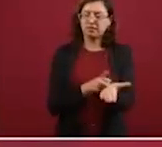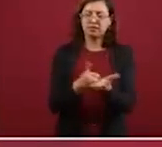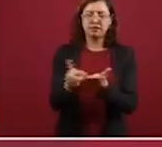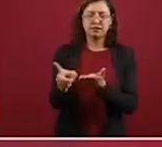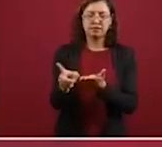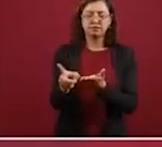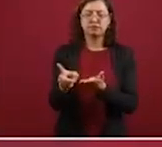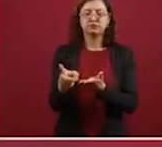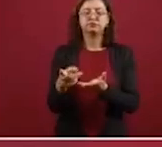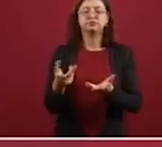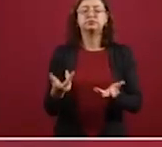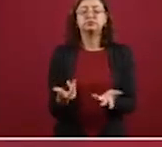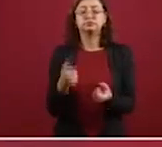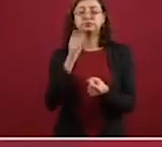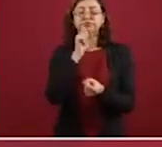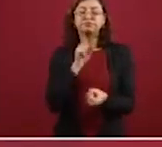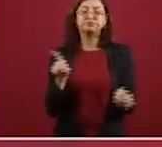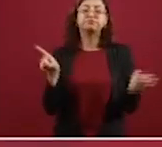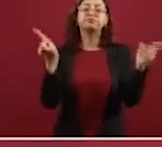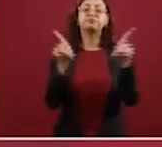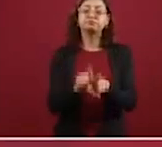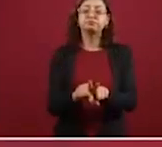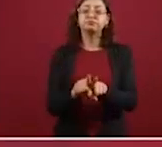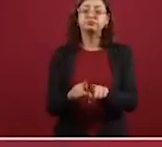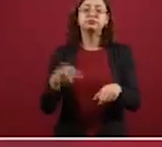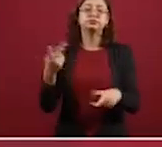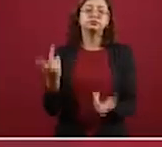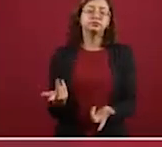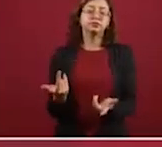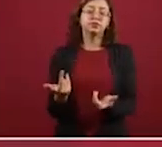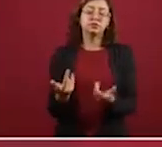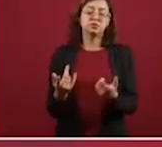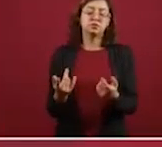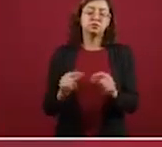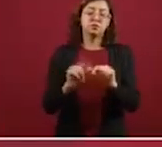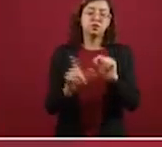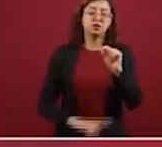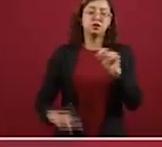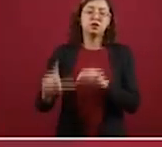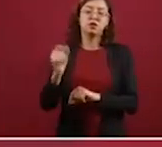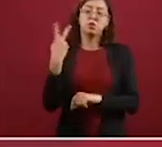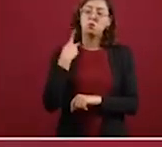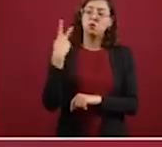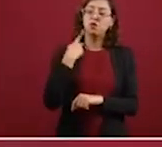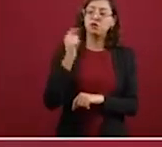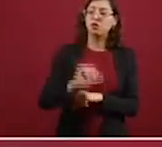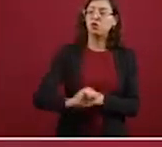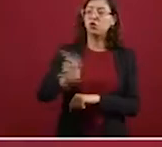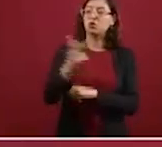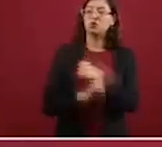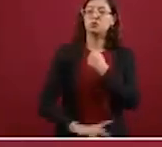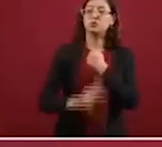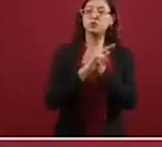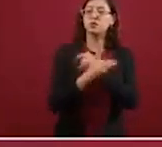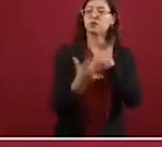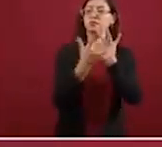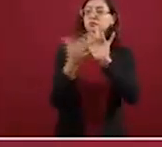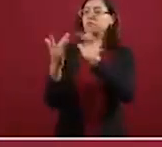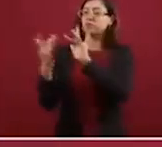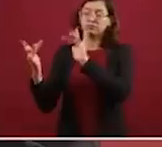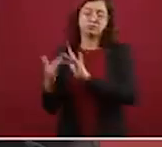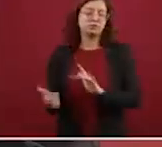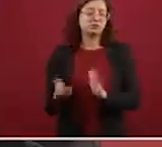algo que forma parte de la política exterior de méxico es consustancial a la